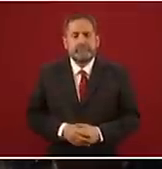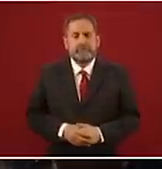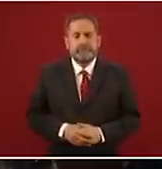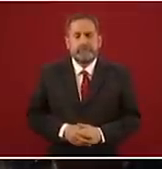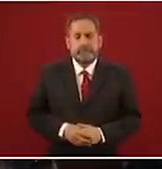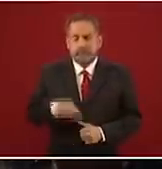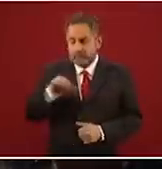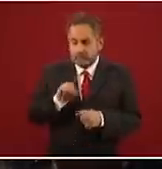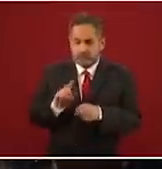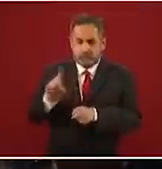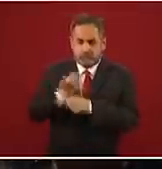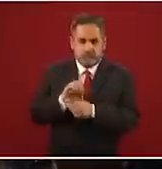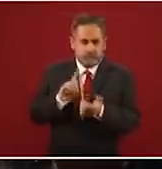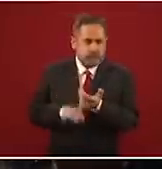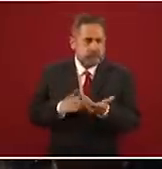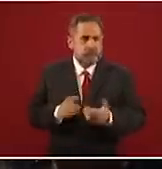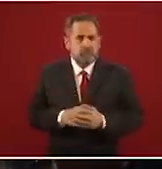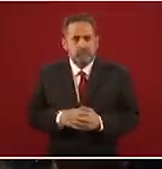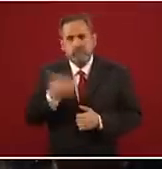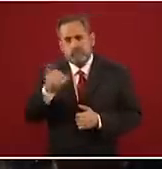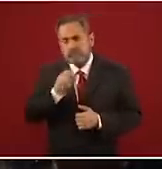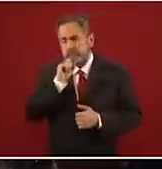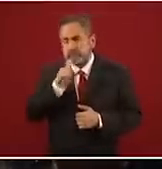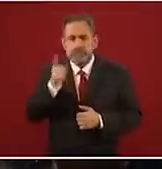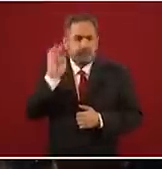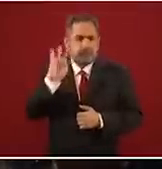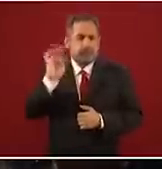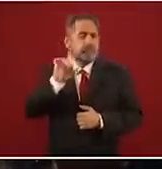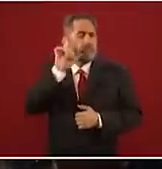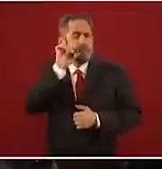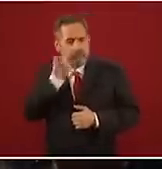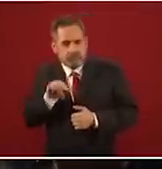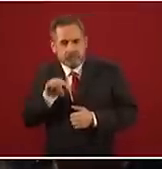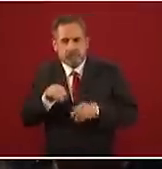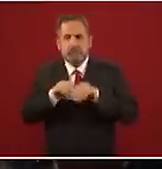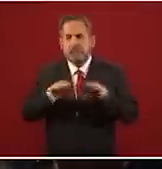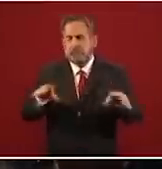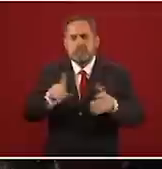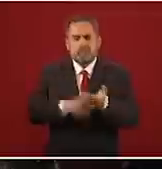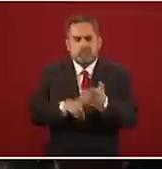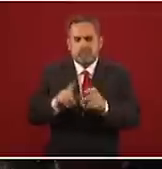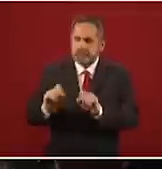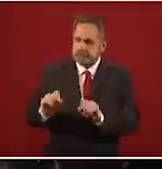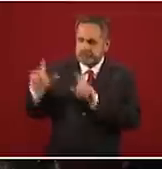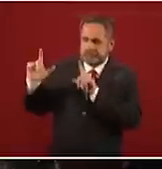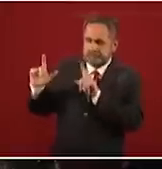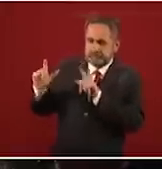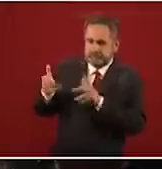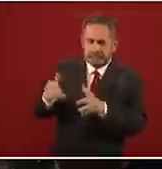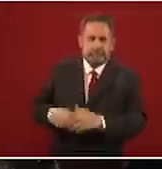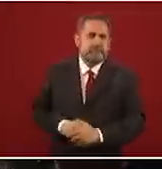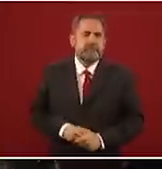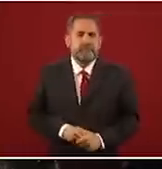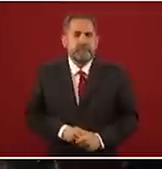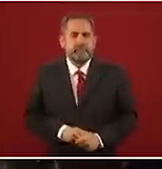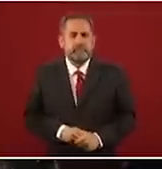el día de hoy, y a lo mejor mañana ya lo tenemos en pantalla.